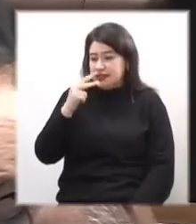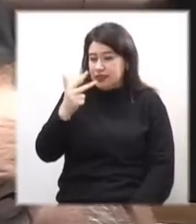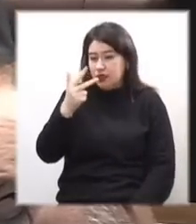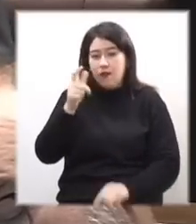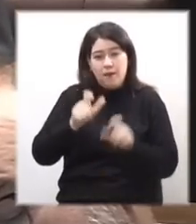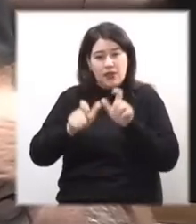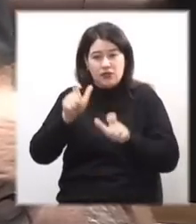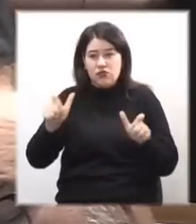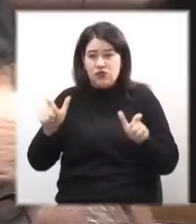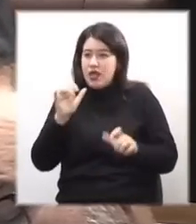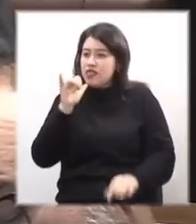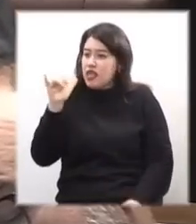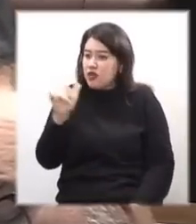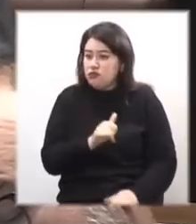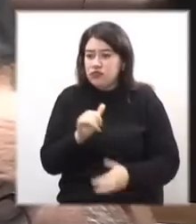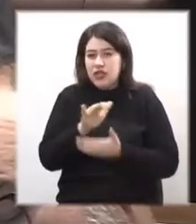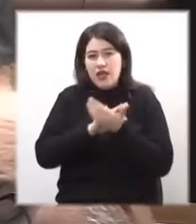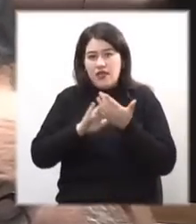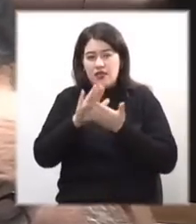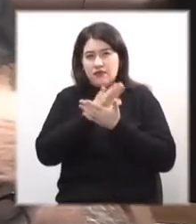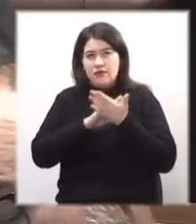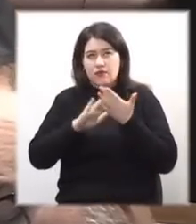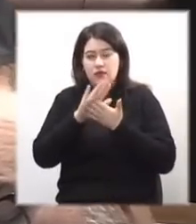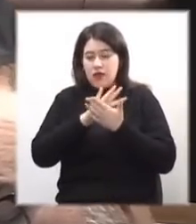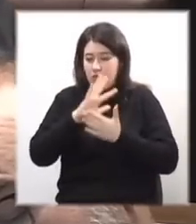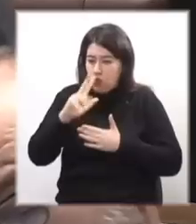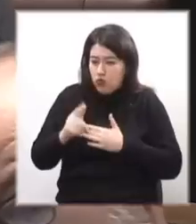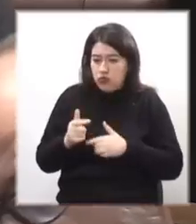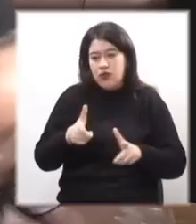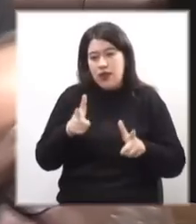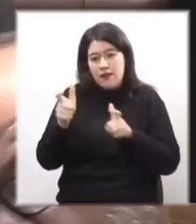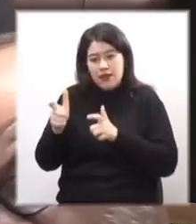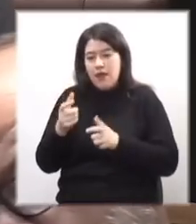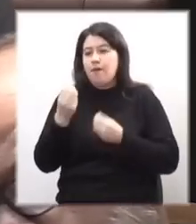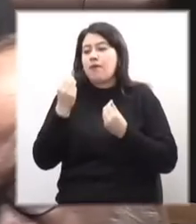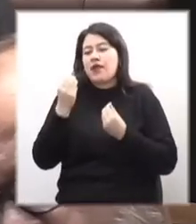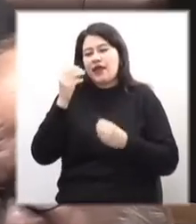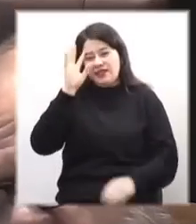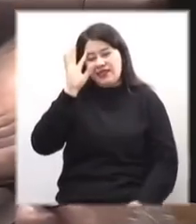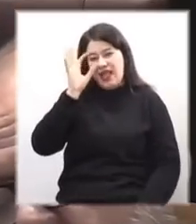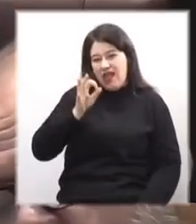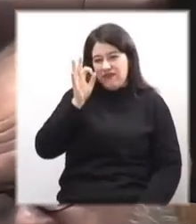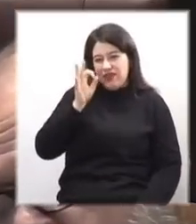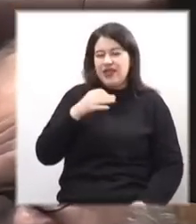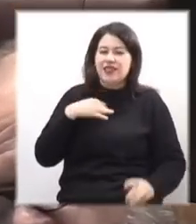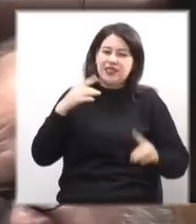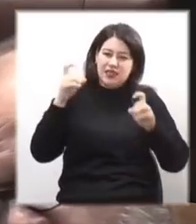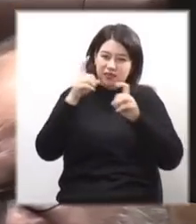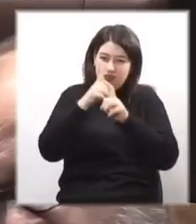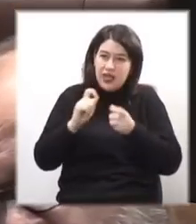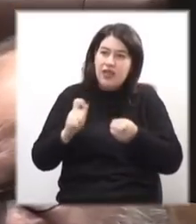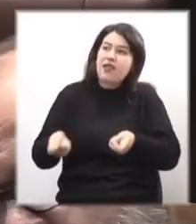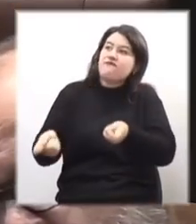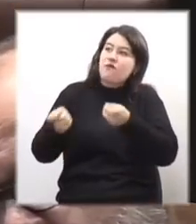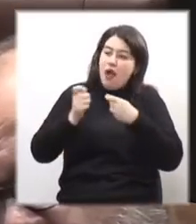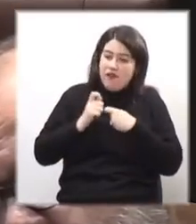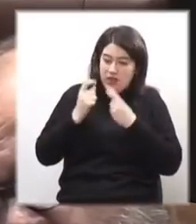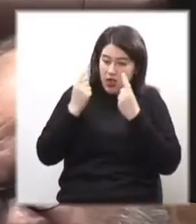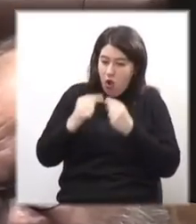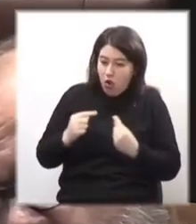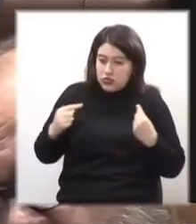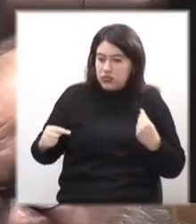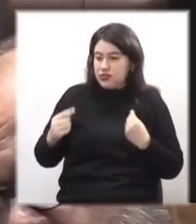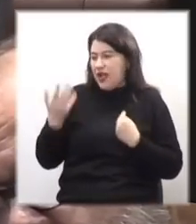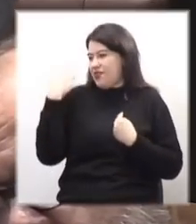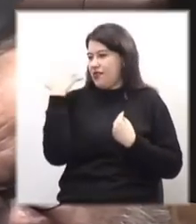Tercero, que la gente no está denunciando hurtos y rapiñas porque primero sabe que es muy difícil que va a recuperar o que pueda